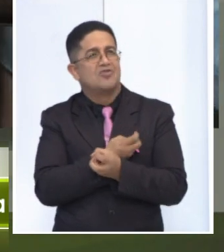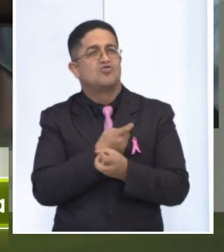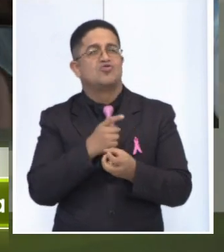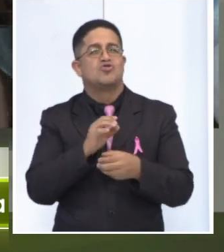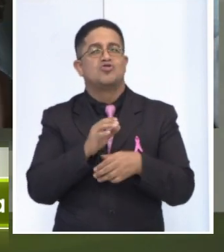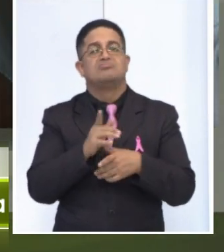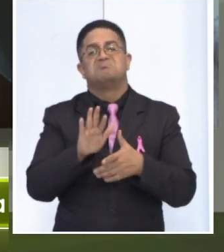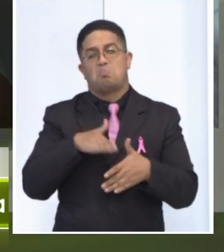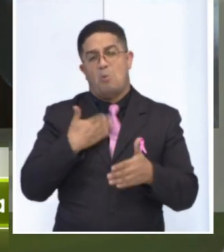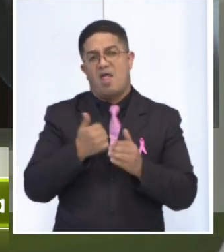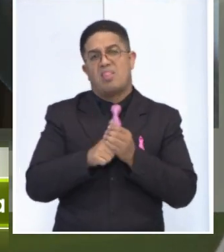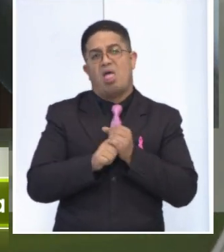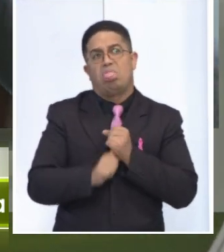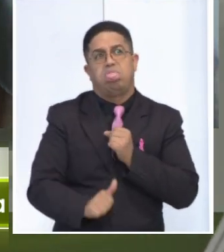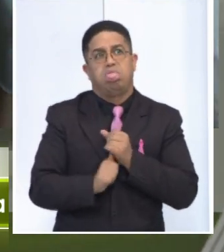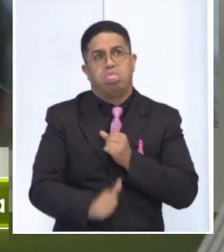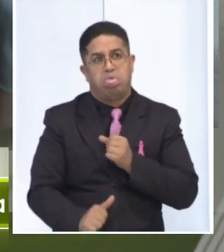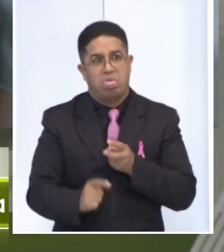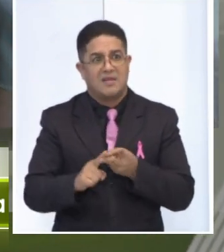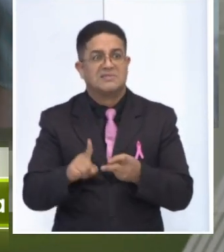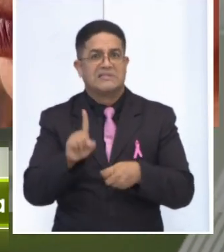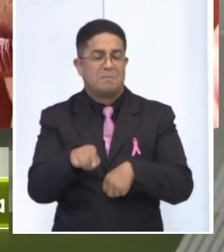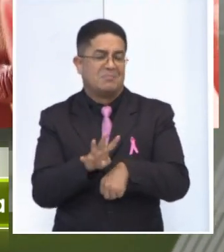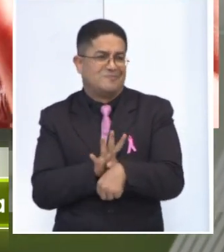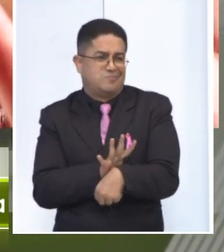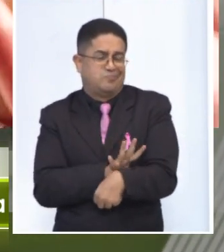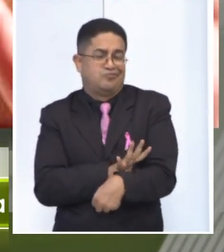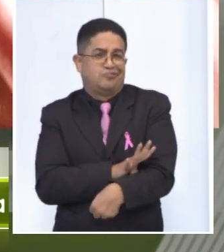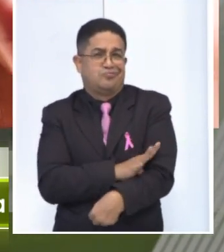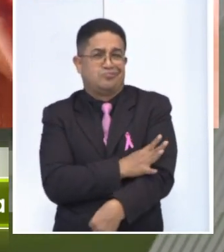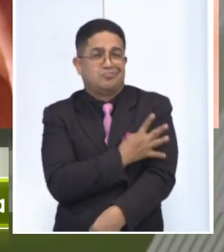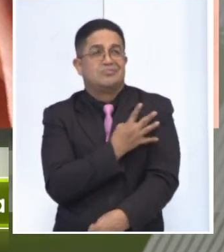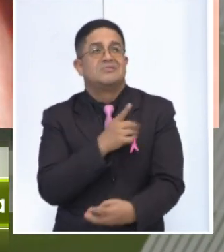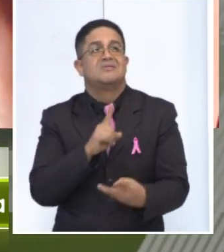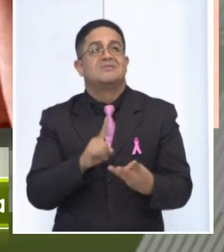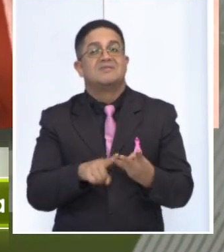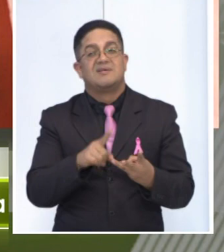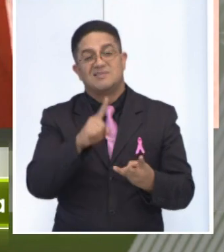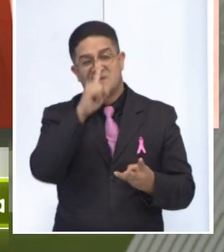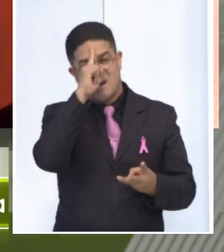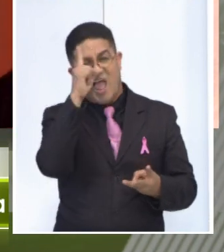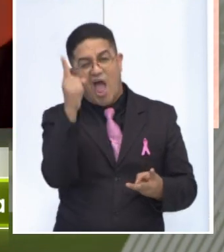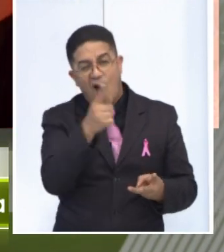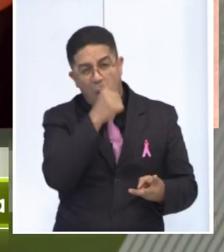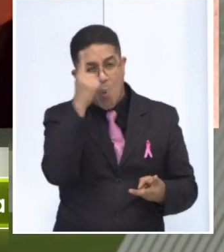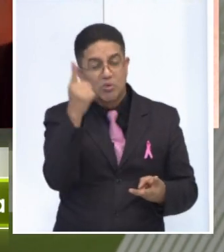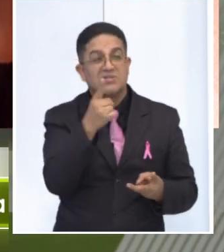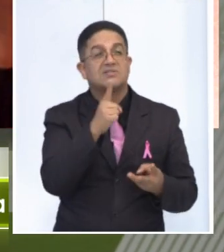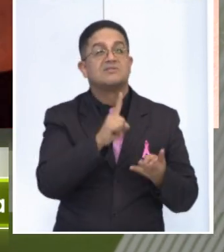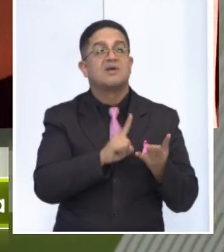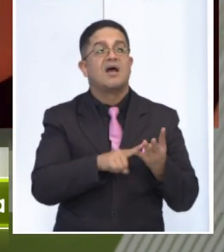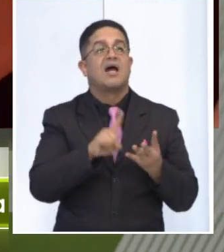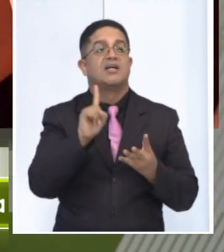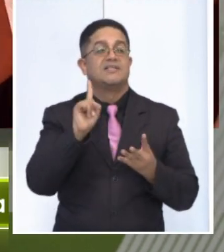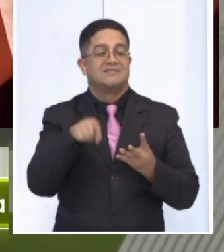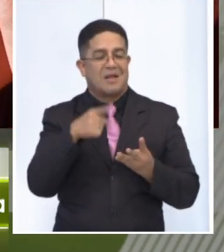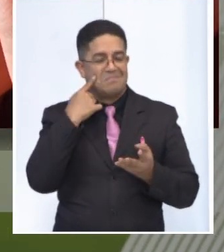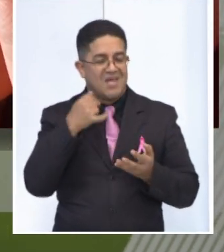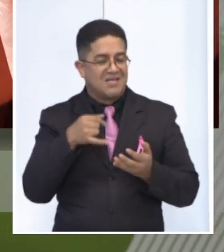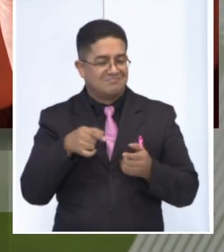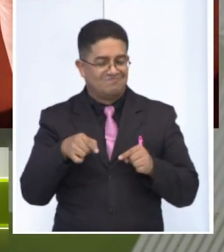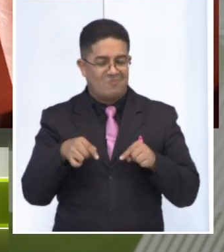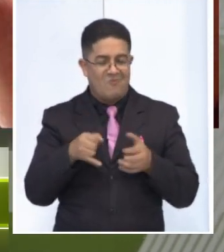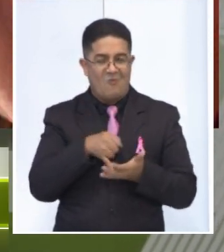tener diarrea, puede presentar piel de gallina, puede presentar inclusive náuseas y por otro lado como una inquietud en las piernas, el